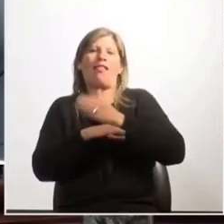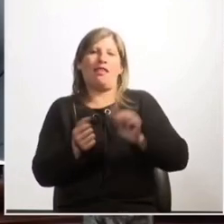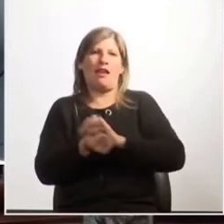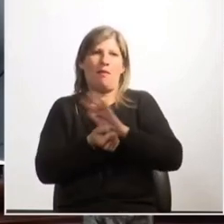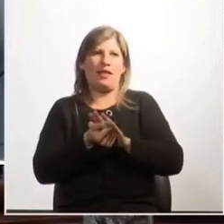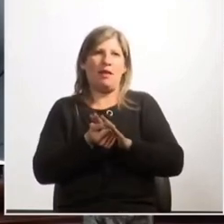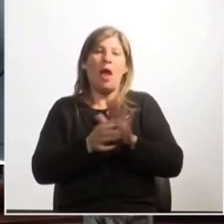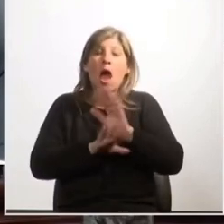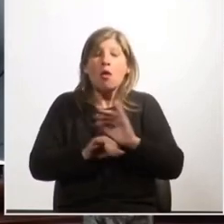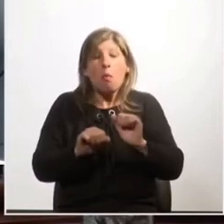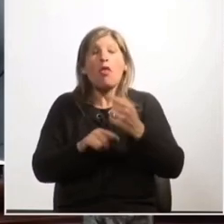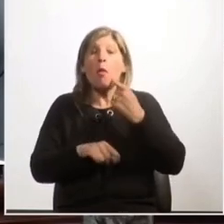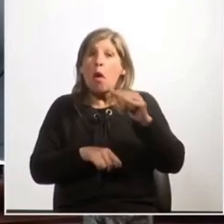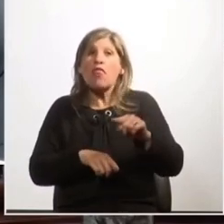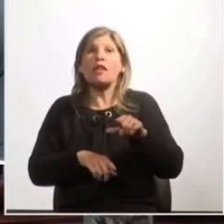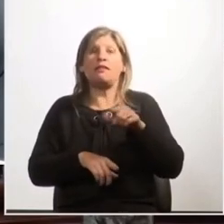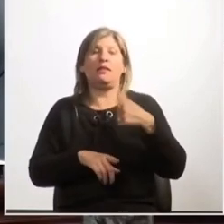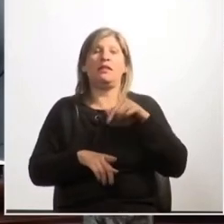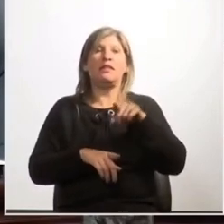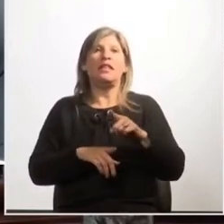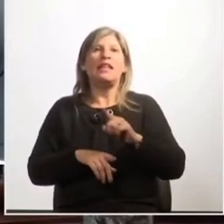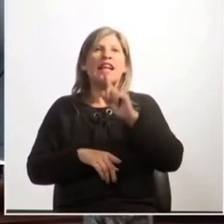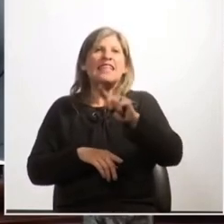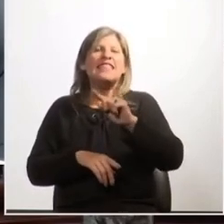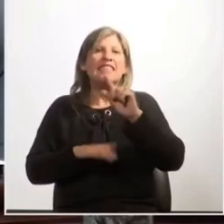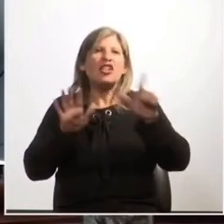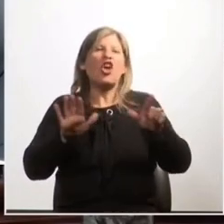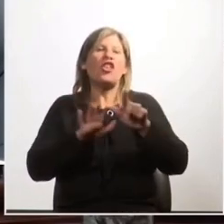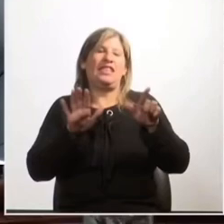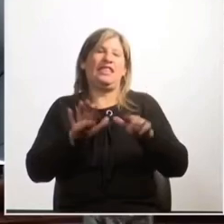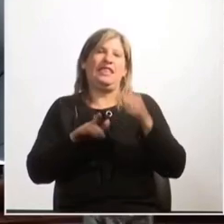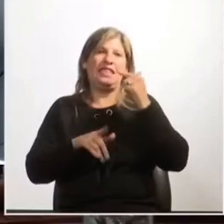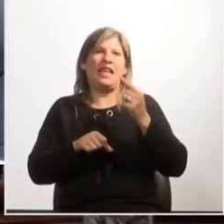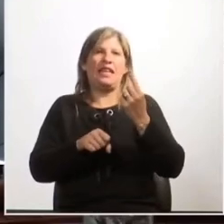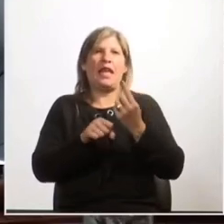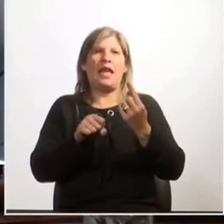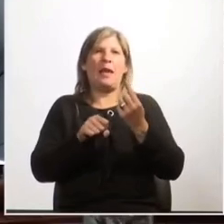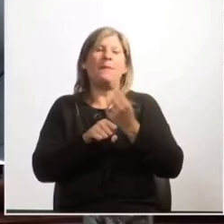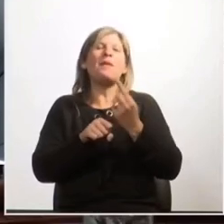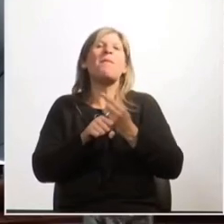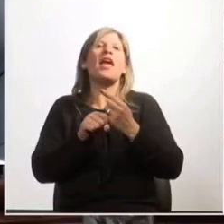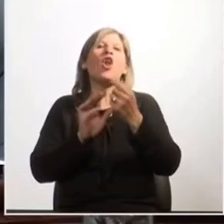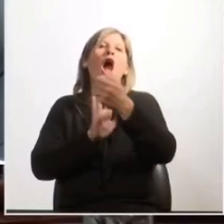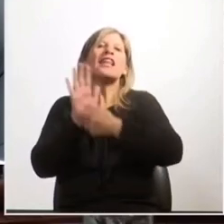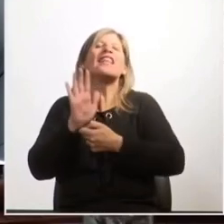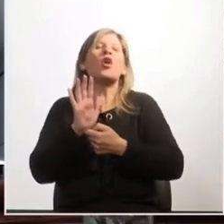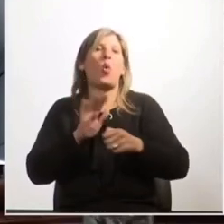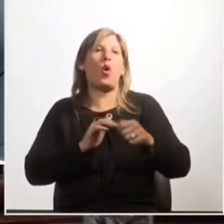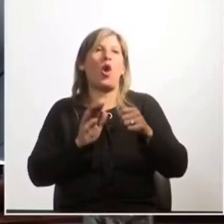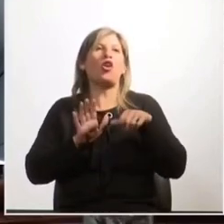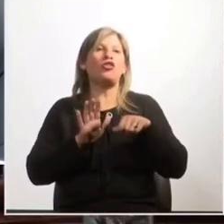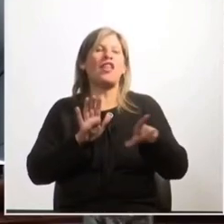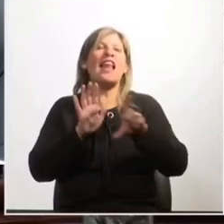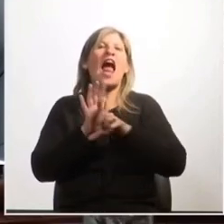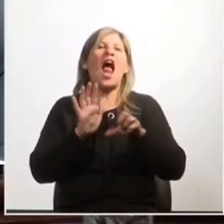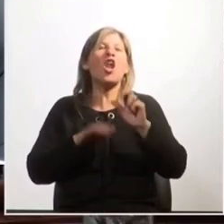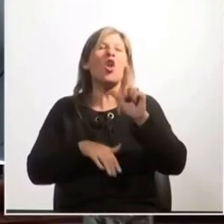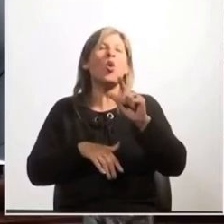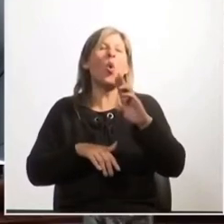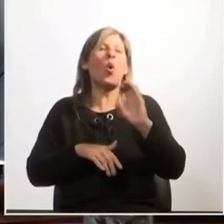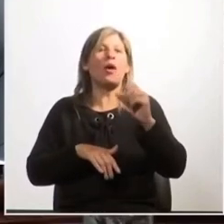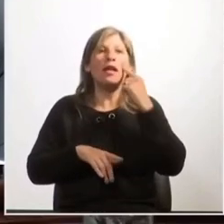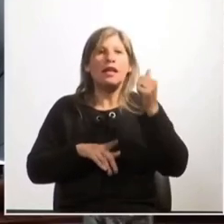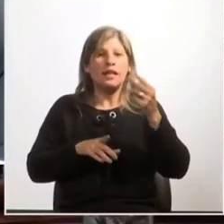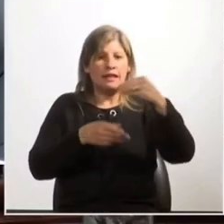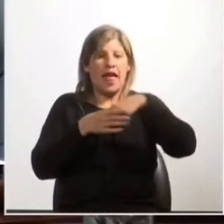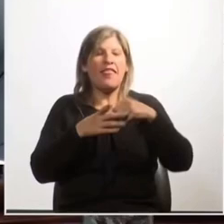asumir razonablemente que los 117 primeros artículos de la LUC está el núcleo, sino el total de la propuesta